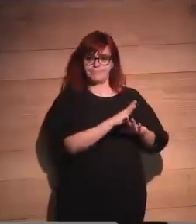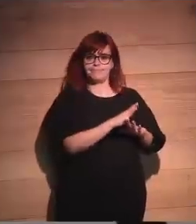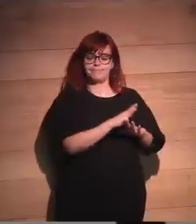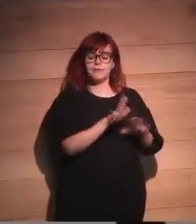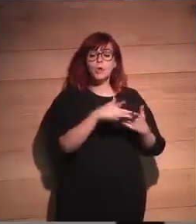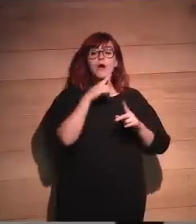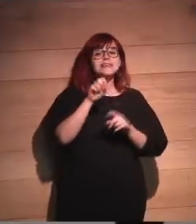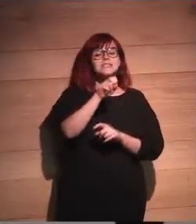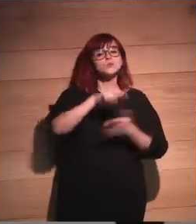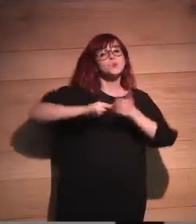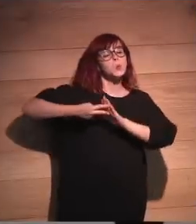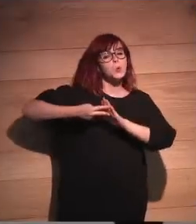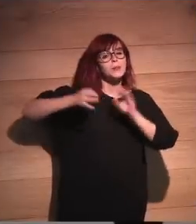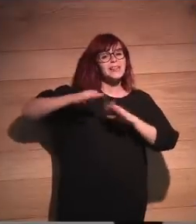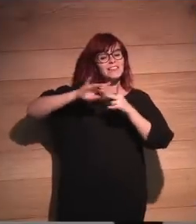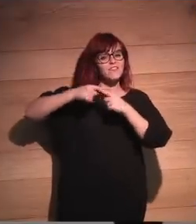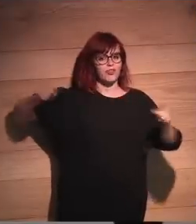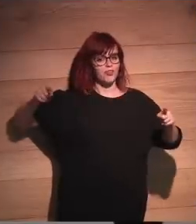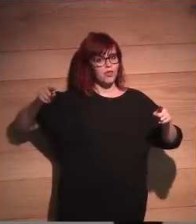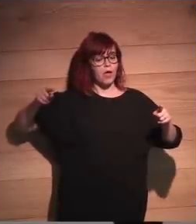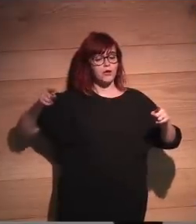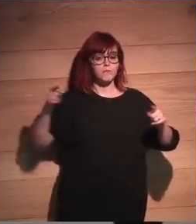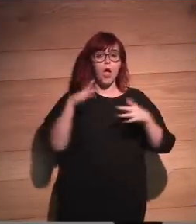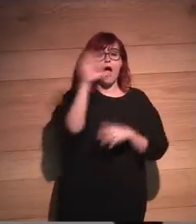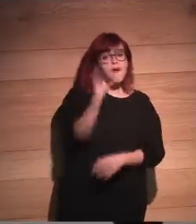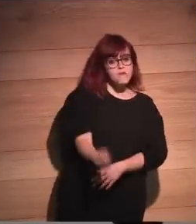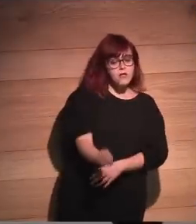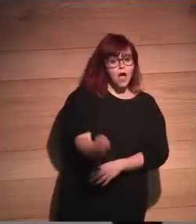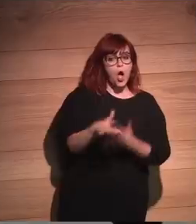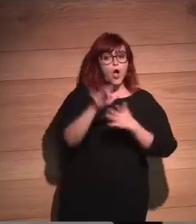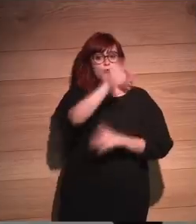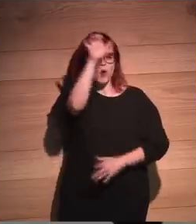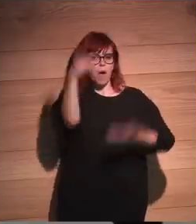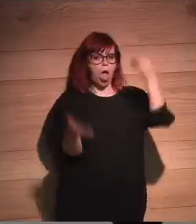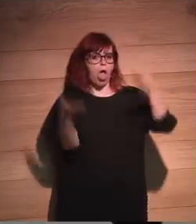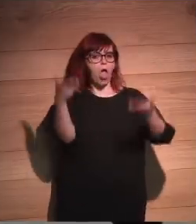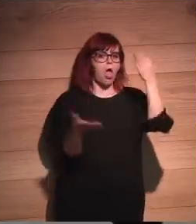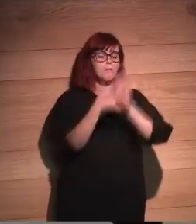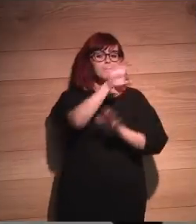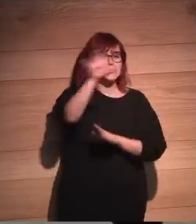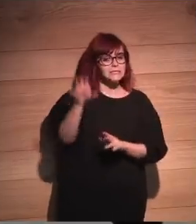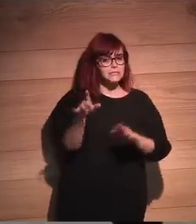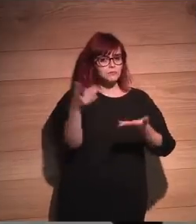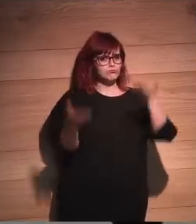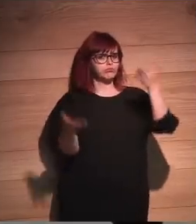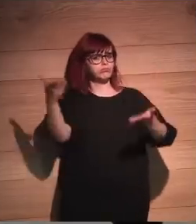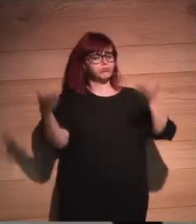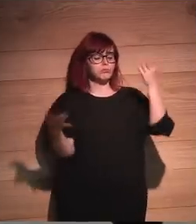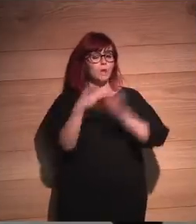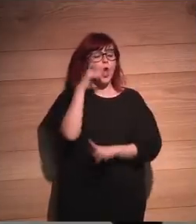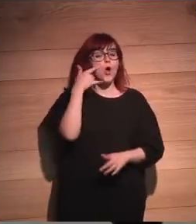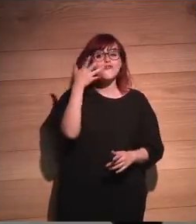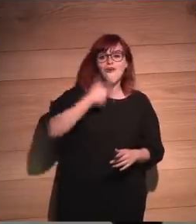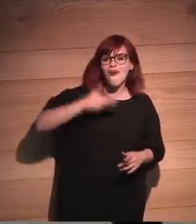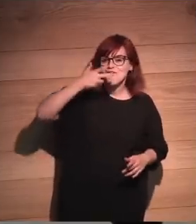Iba a resolver las grandes diferencias que hay, pues, entre África y Europa, entre países, porque ponía